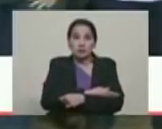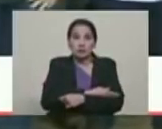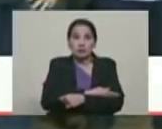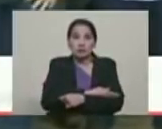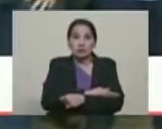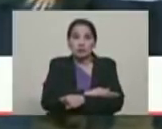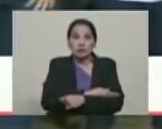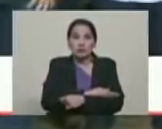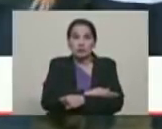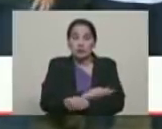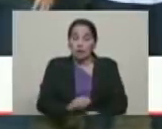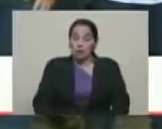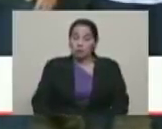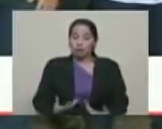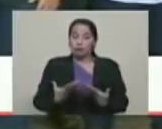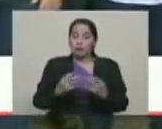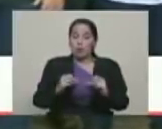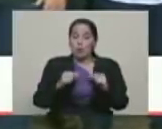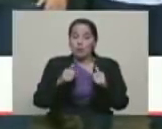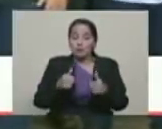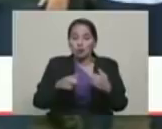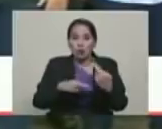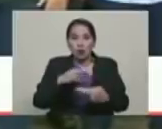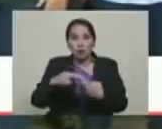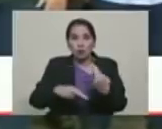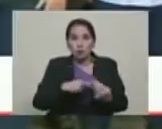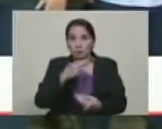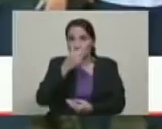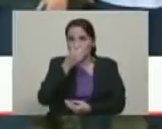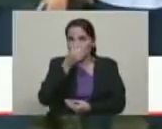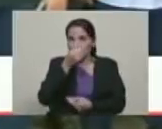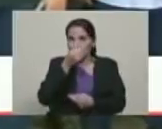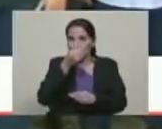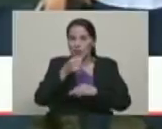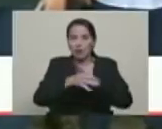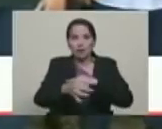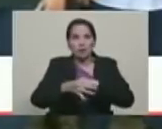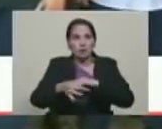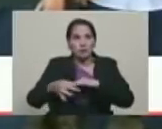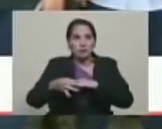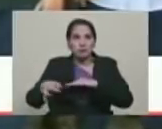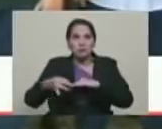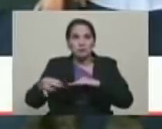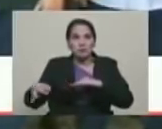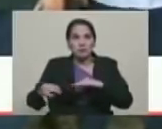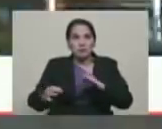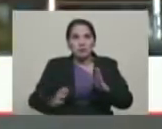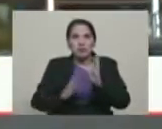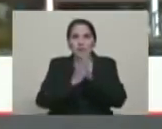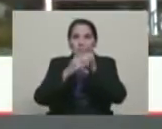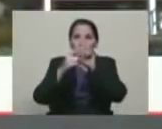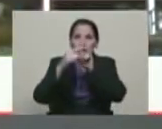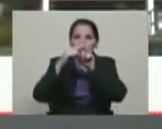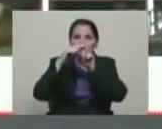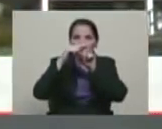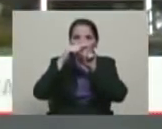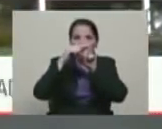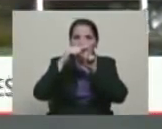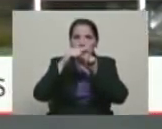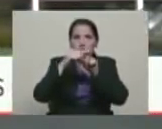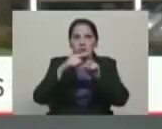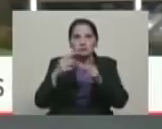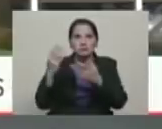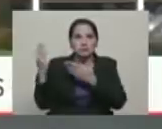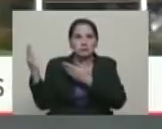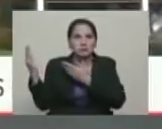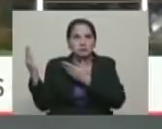la revolución, aquí nos encontramos en el municipio Lama, sector Santa Cruz, en la empresa Agrobueica.